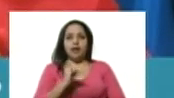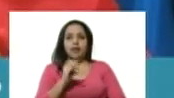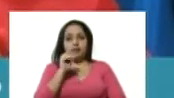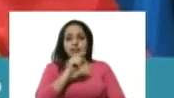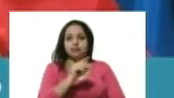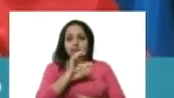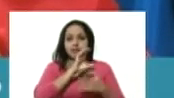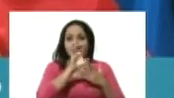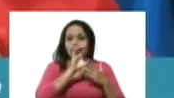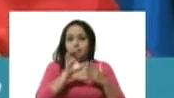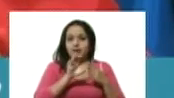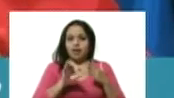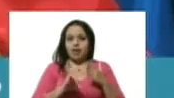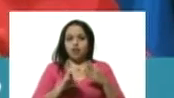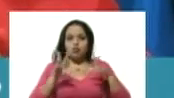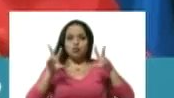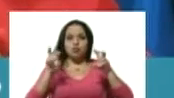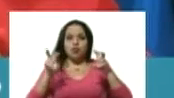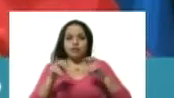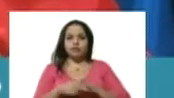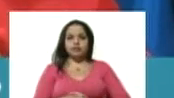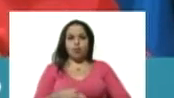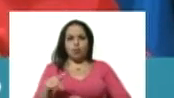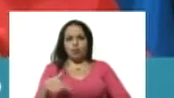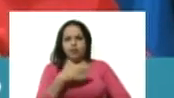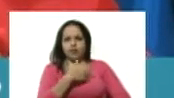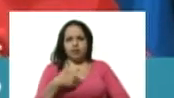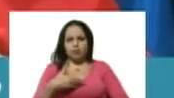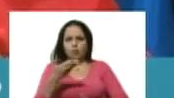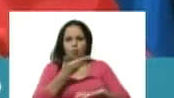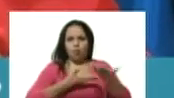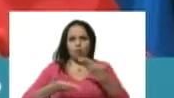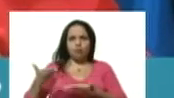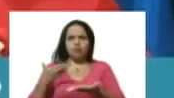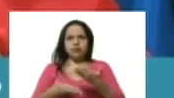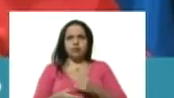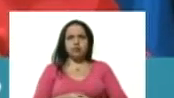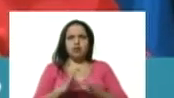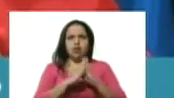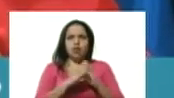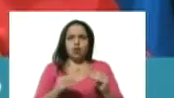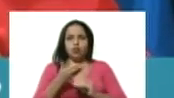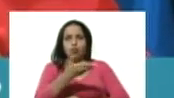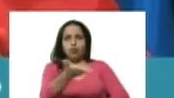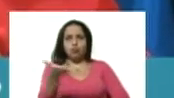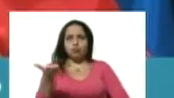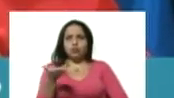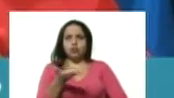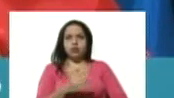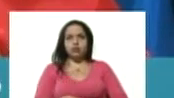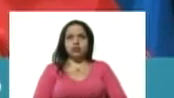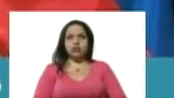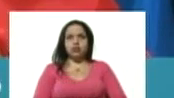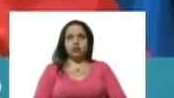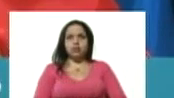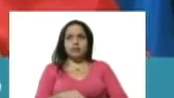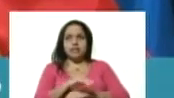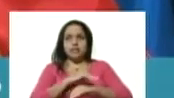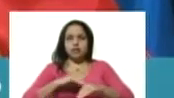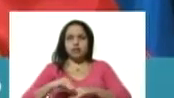estrategia novedosa que hoy queremos compartir con todos ustedes, compañeros ministros y